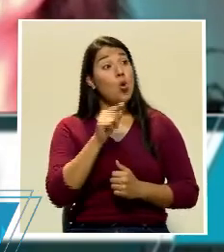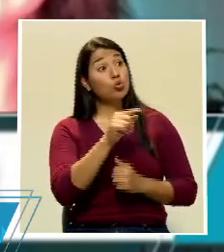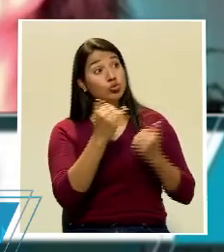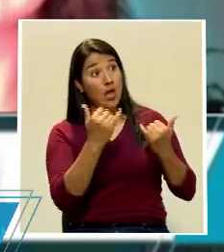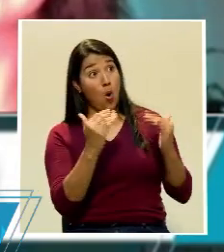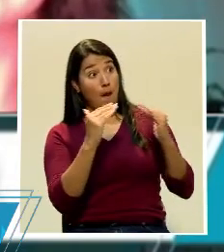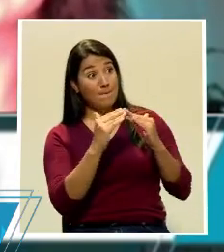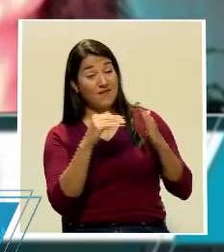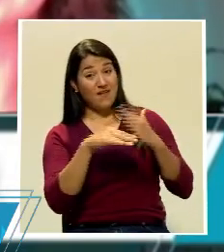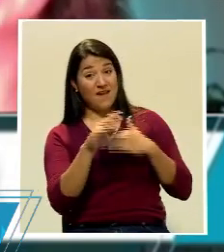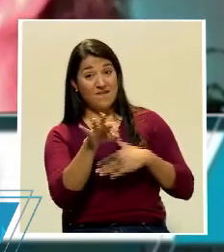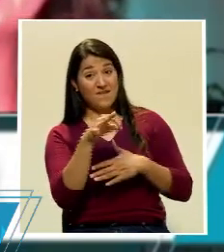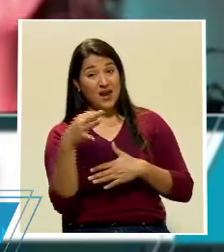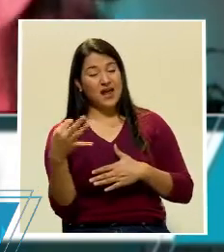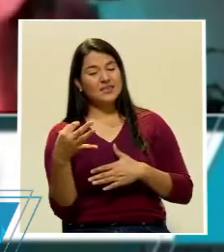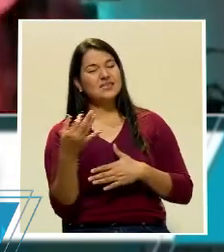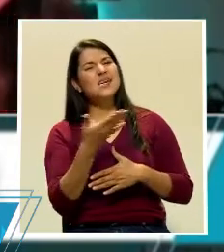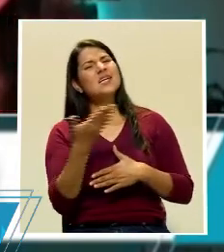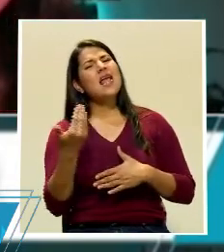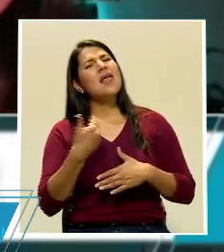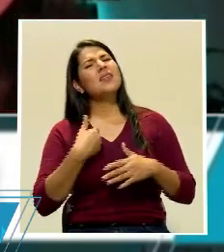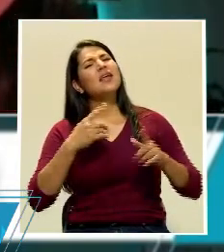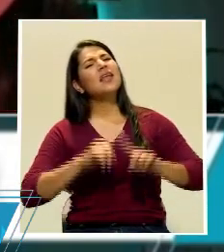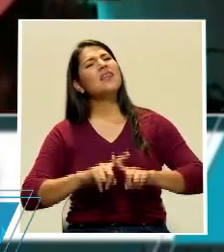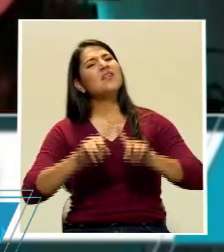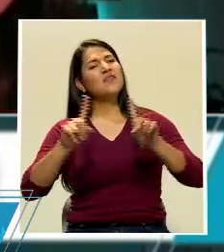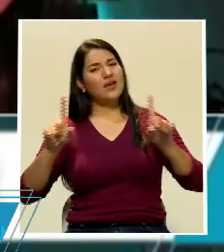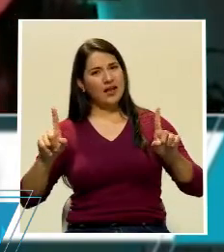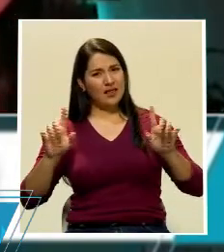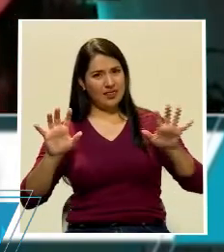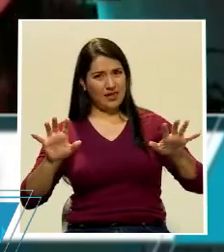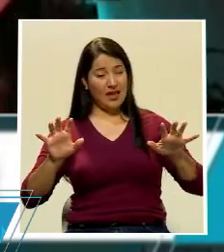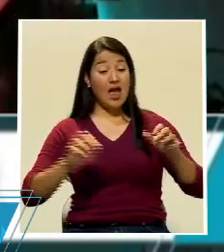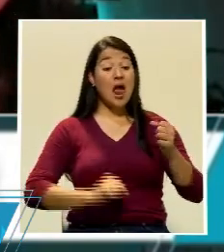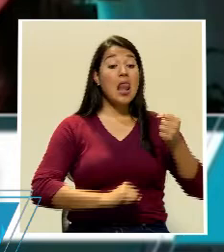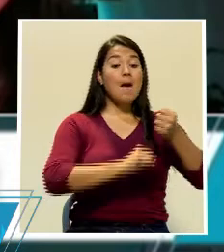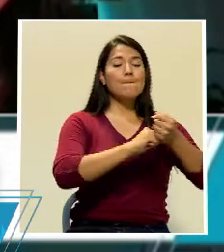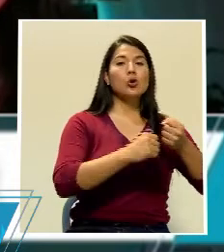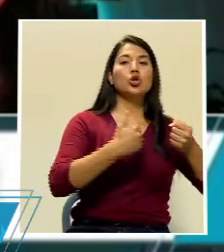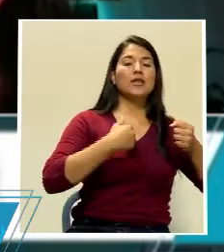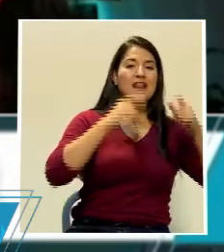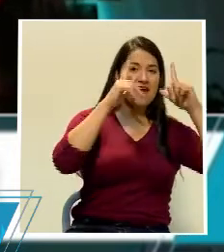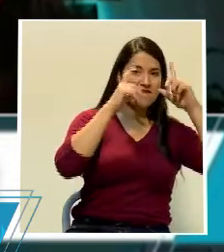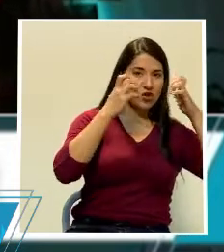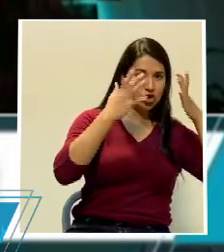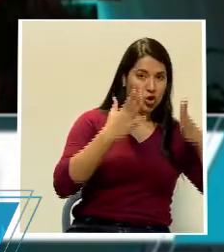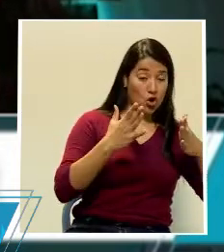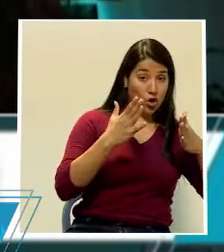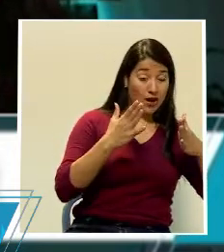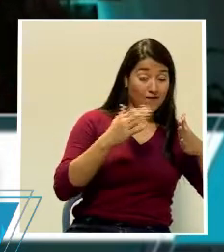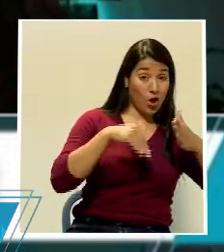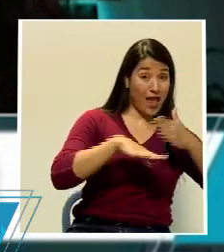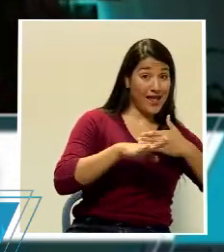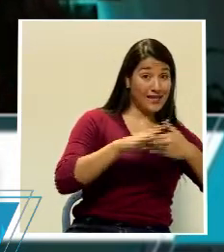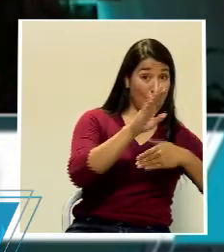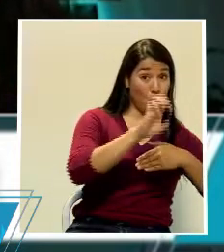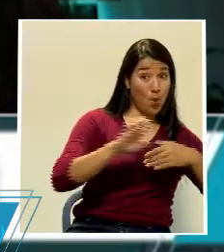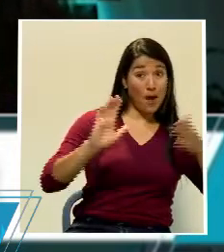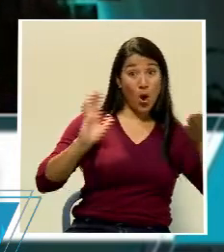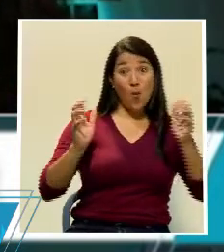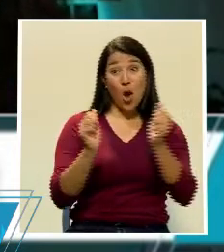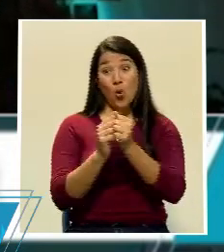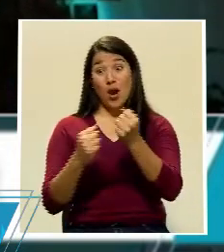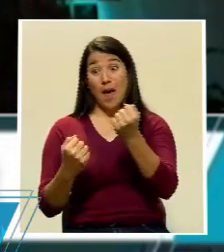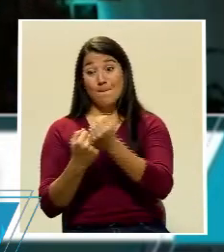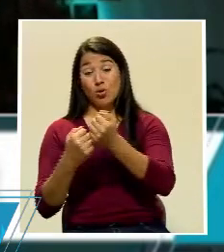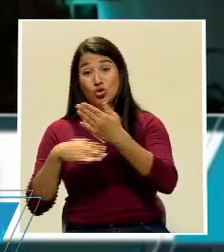en Francia. ¿Qué diferencias ves entre el apoyo que tienen los fotógrafos en Europa respecto de